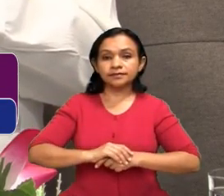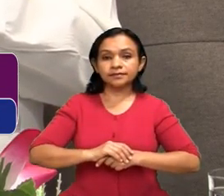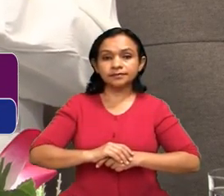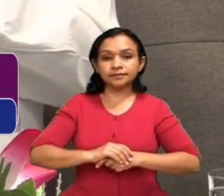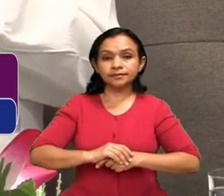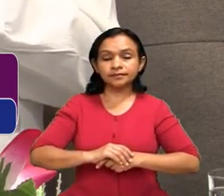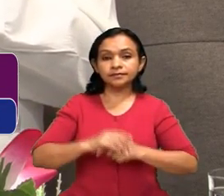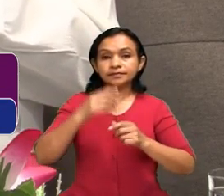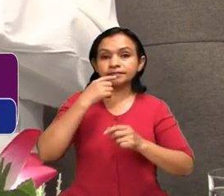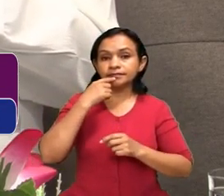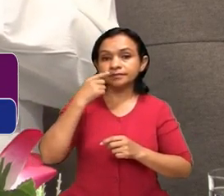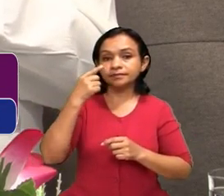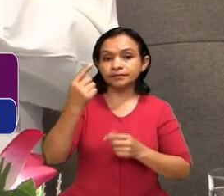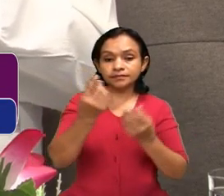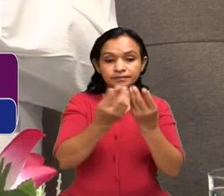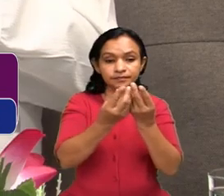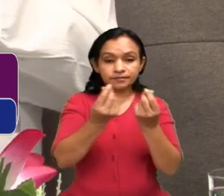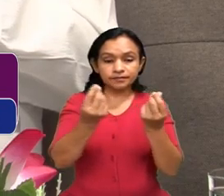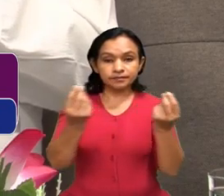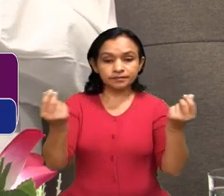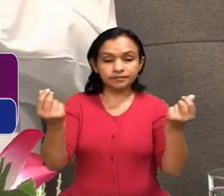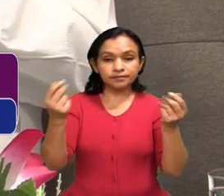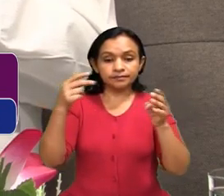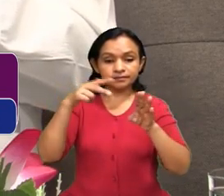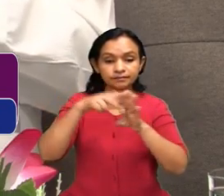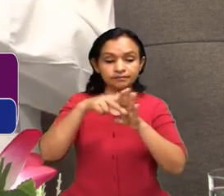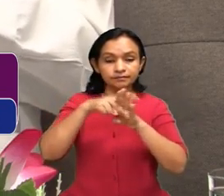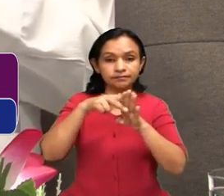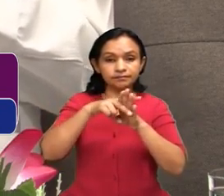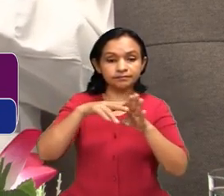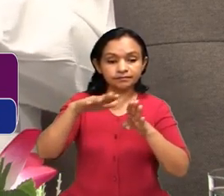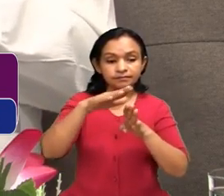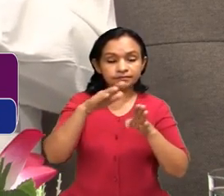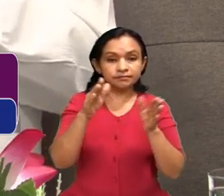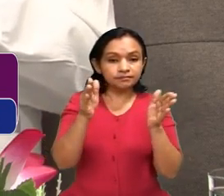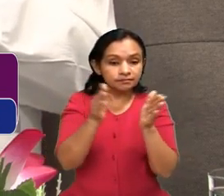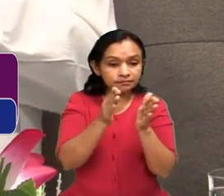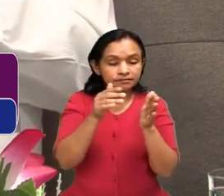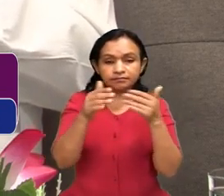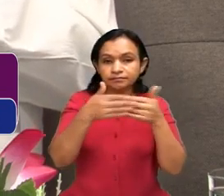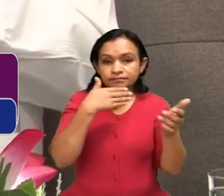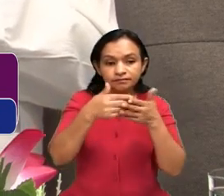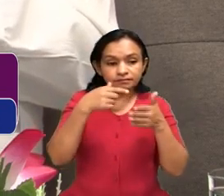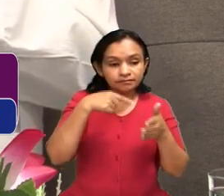que decía que la tierra sería el campesino, pequeña pero suya.